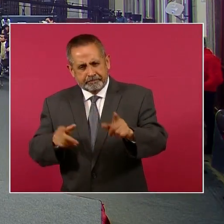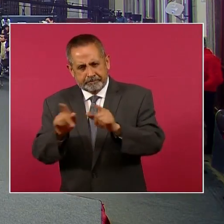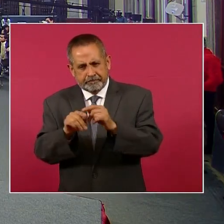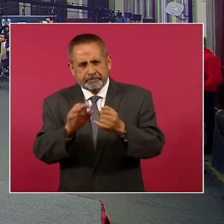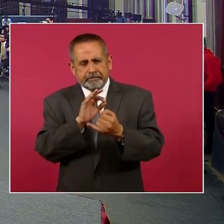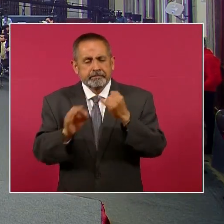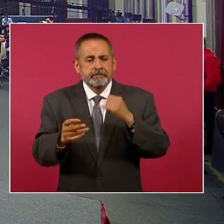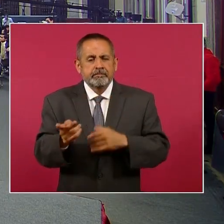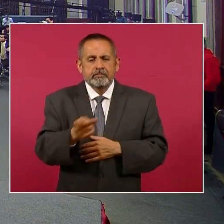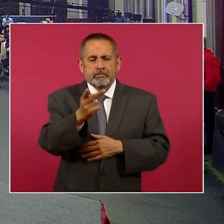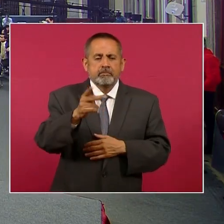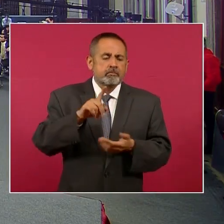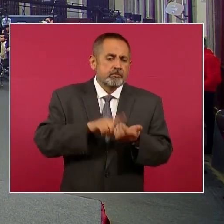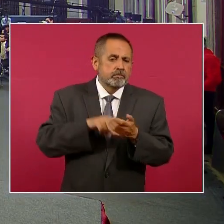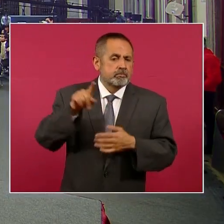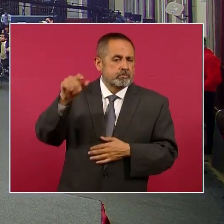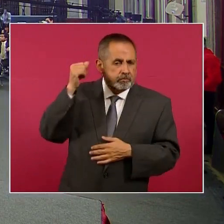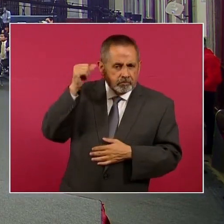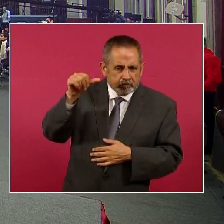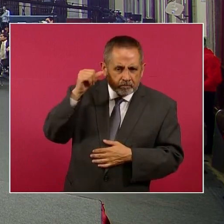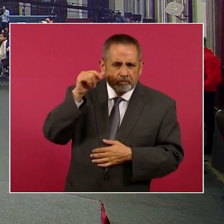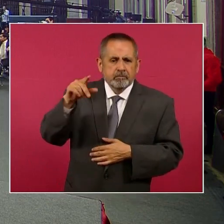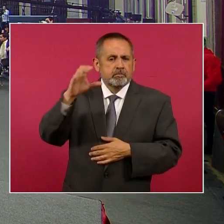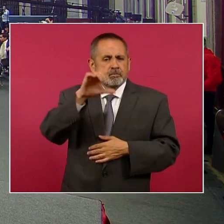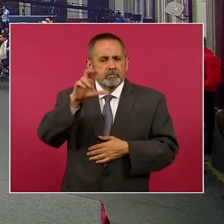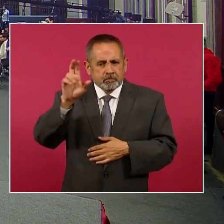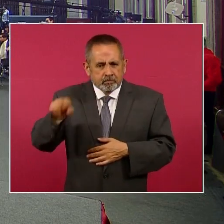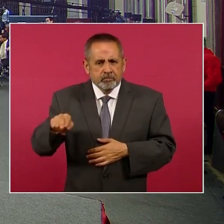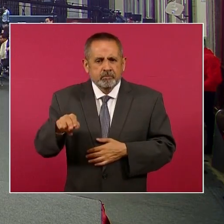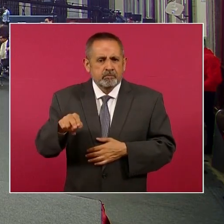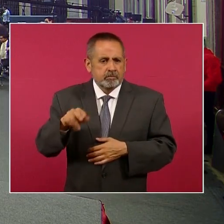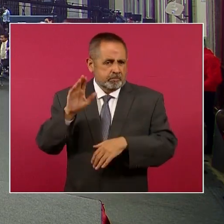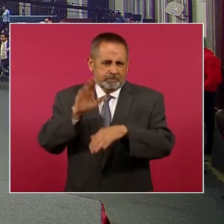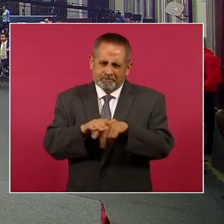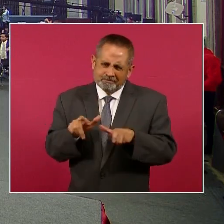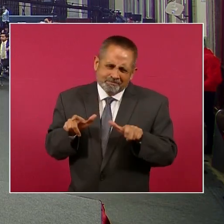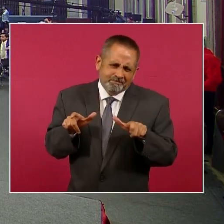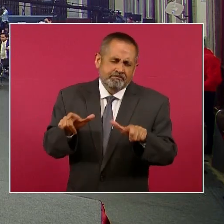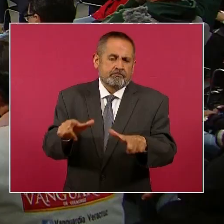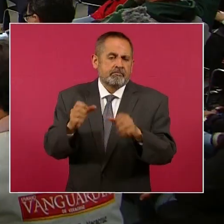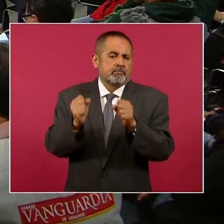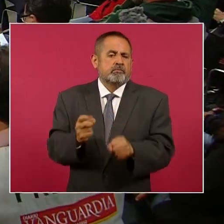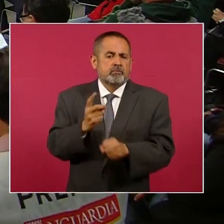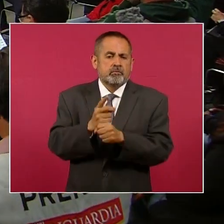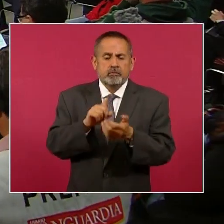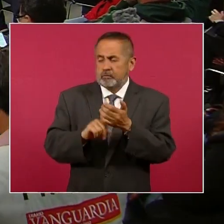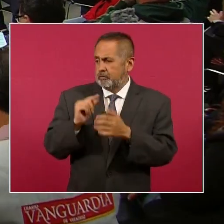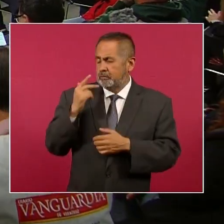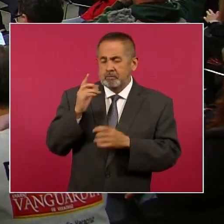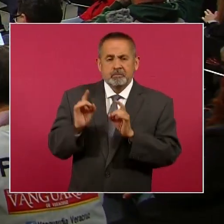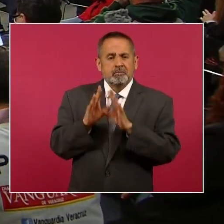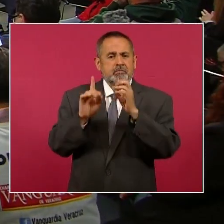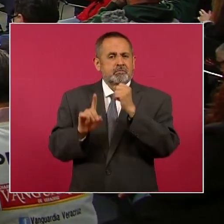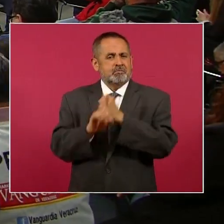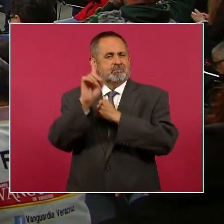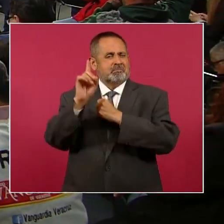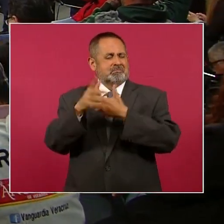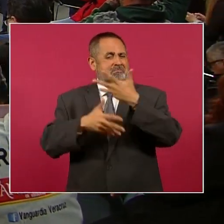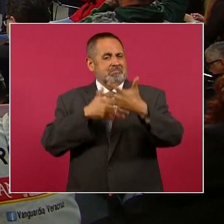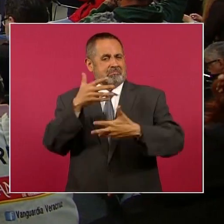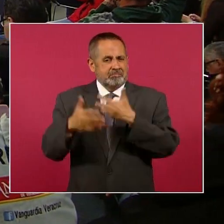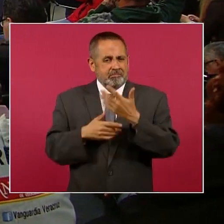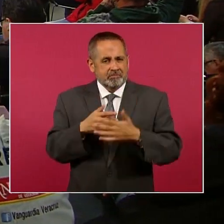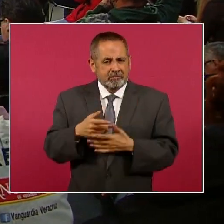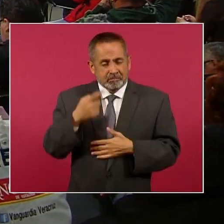seguridad en Acapulco y en Cancún ahora que se dieron estos hechos violentos en los últimos días, tomando en cuenta pues